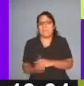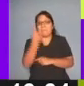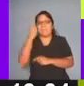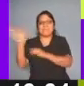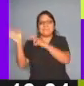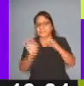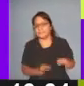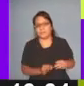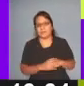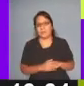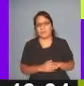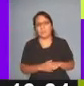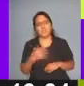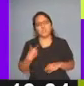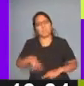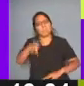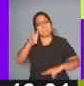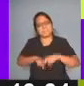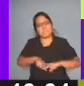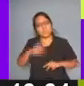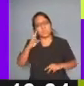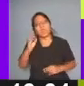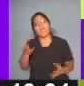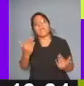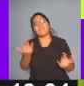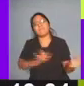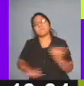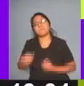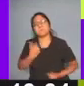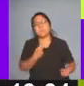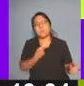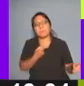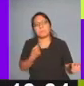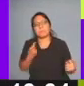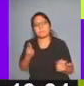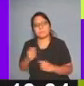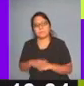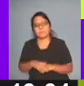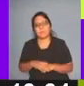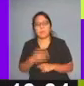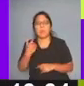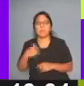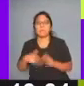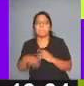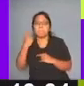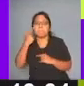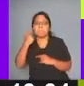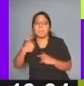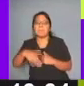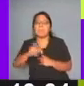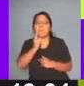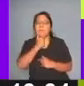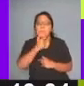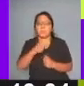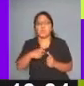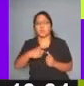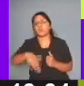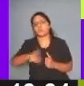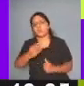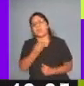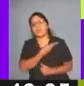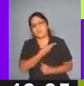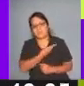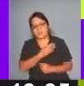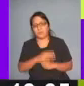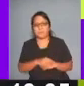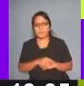a aprender. Y nuestro proyecto es la semana que viene ir a Mendoza, luego ir a Santa Fe. Mendoza es